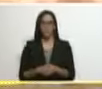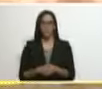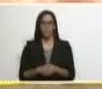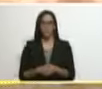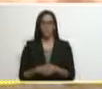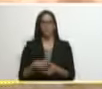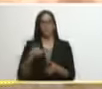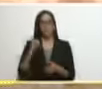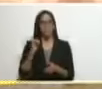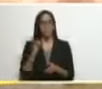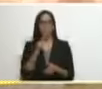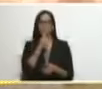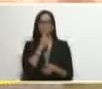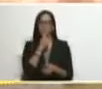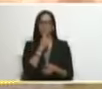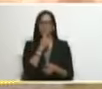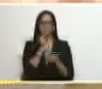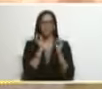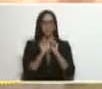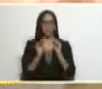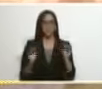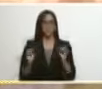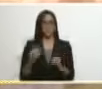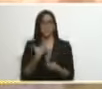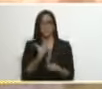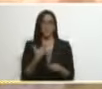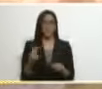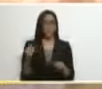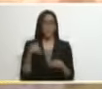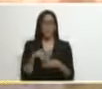Hubo quienes llamaron a no votar.